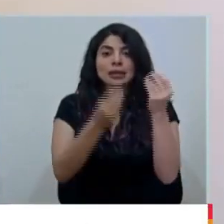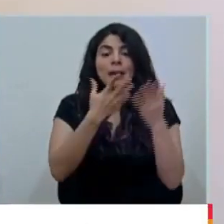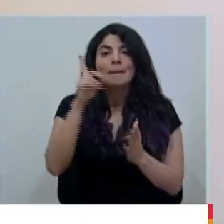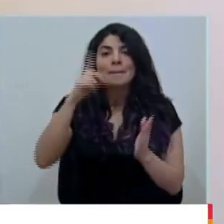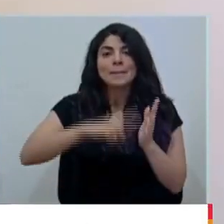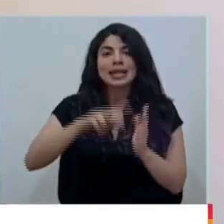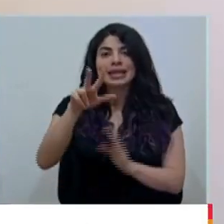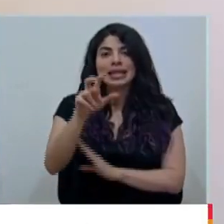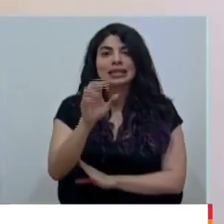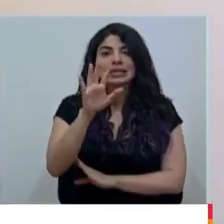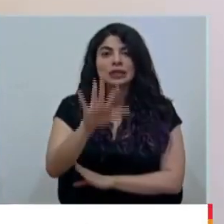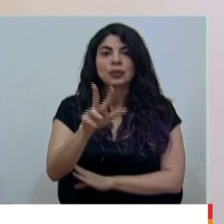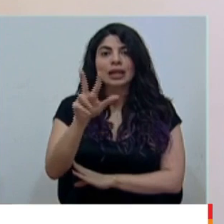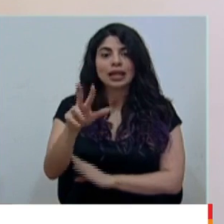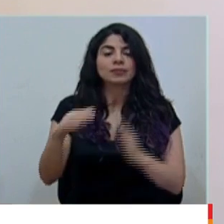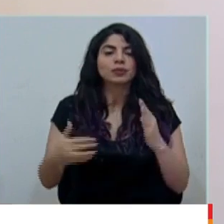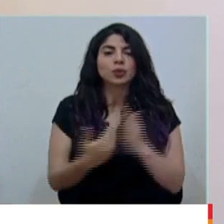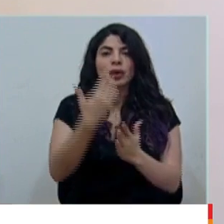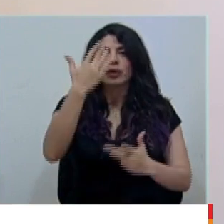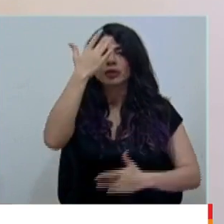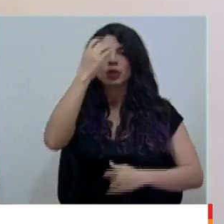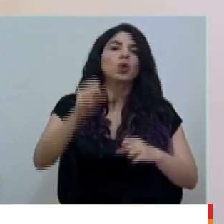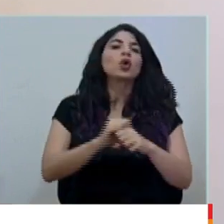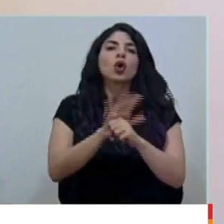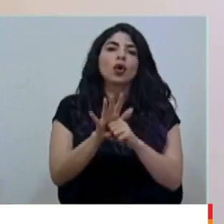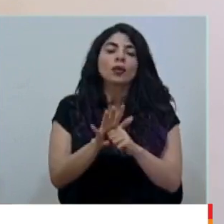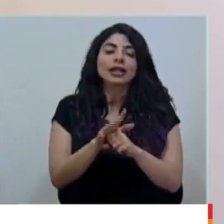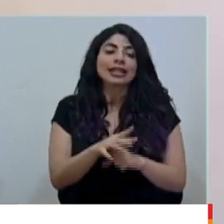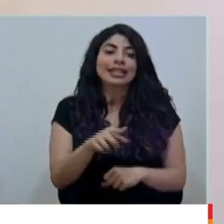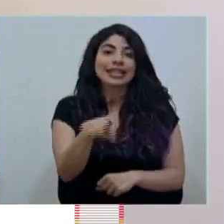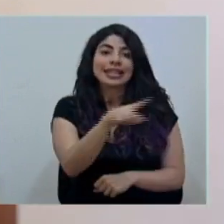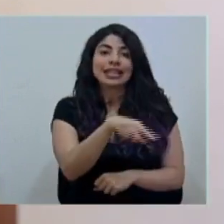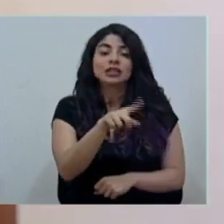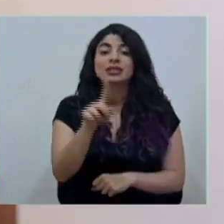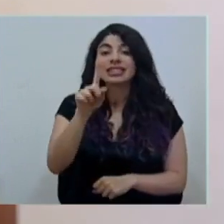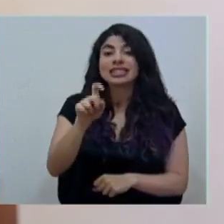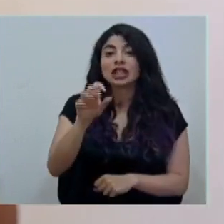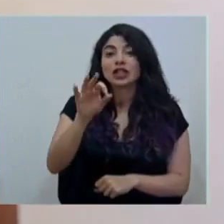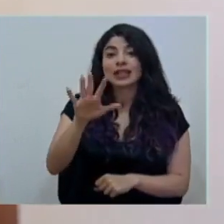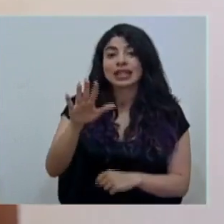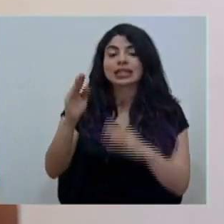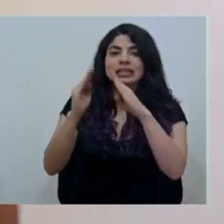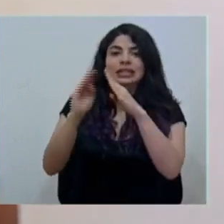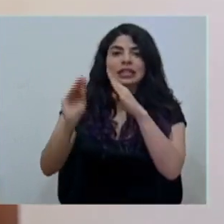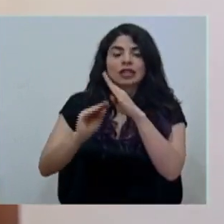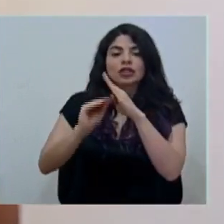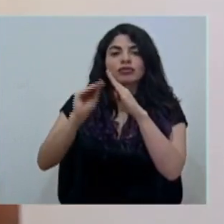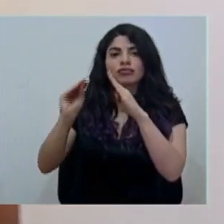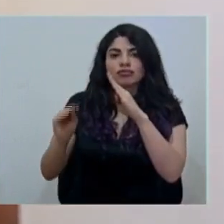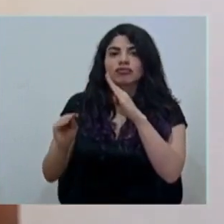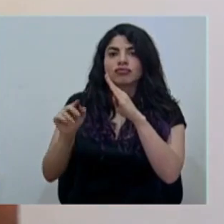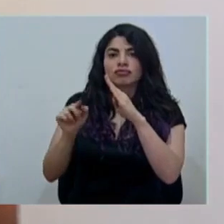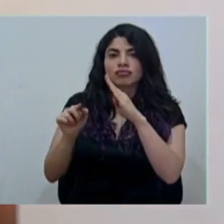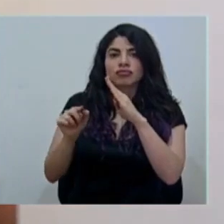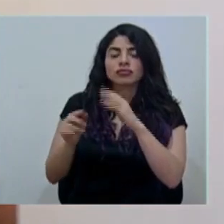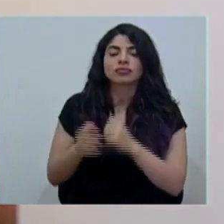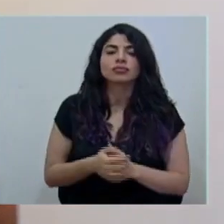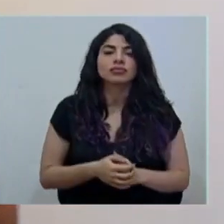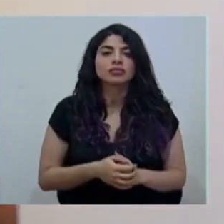1,353 casos nuevos de COVID-19, de los cuales 195 fueron diagnosticados por nexo